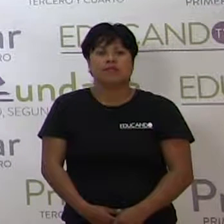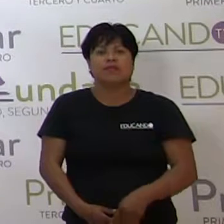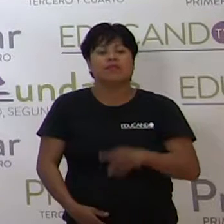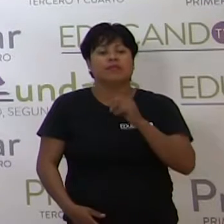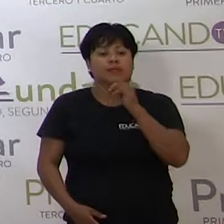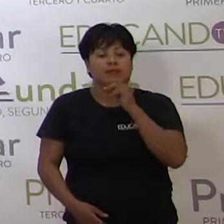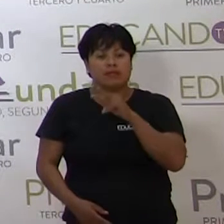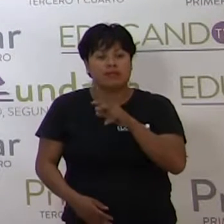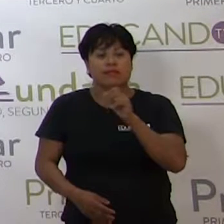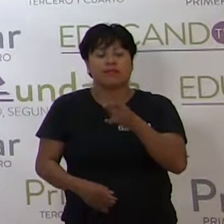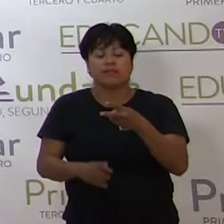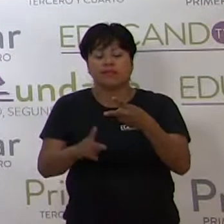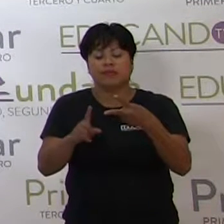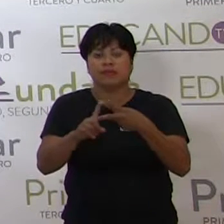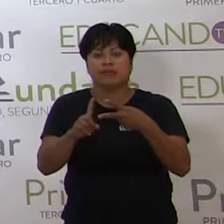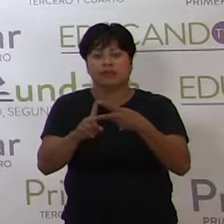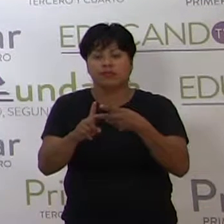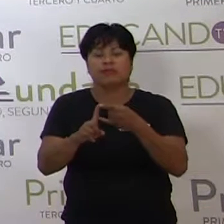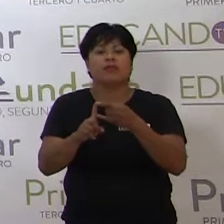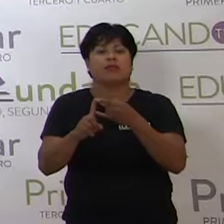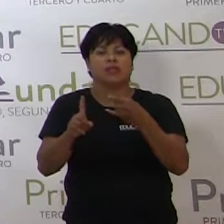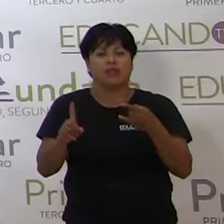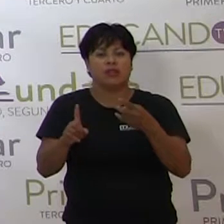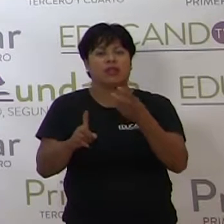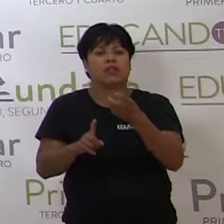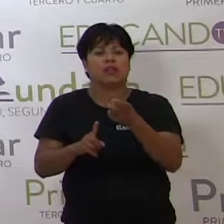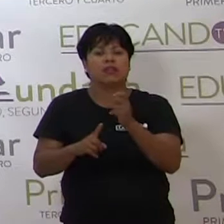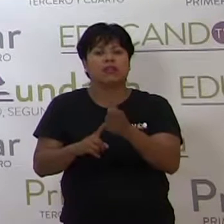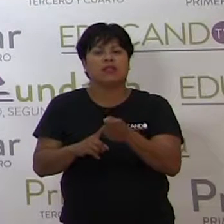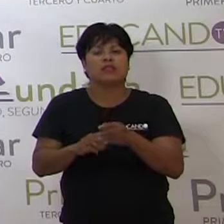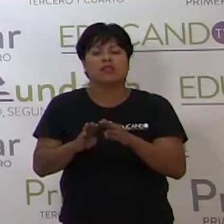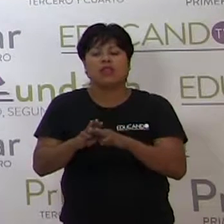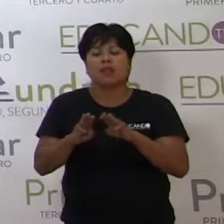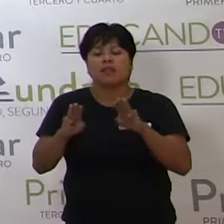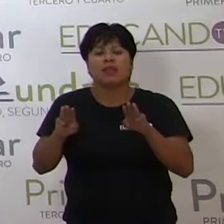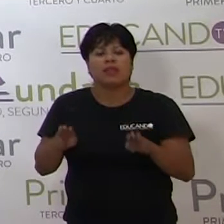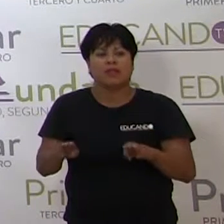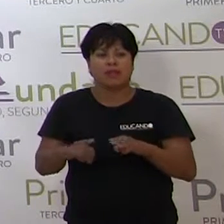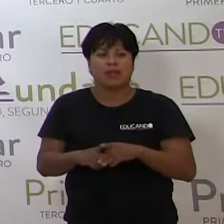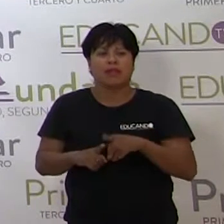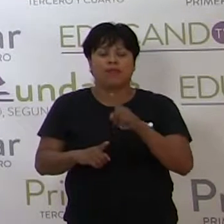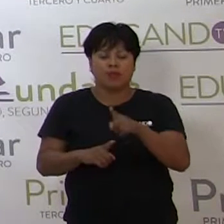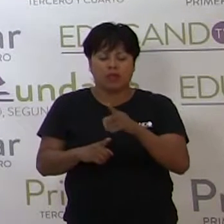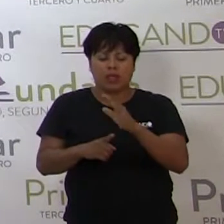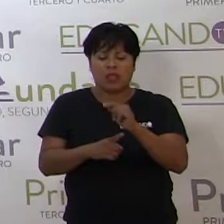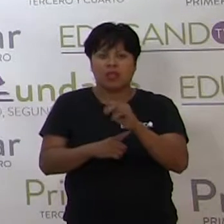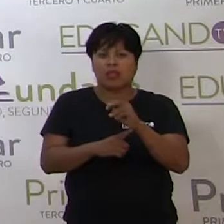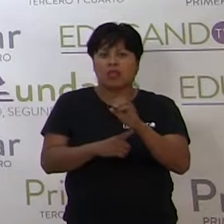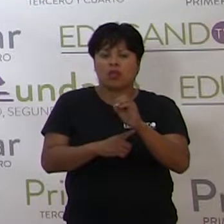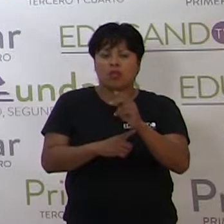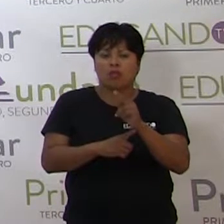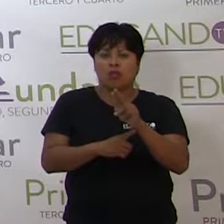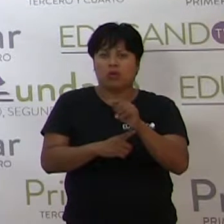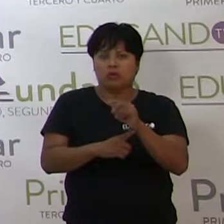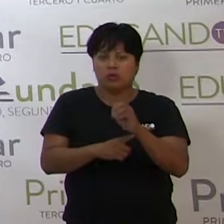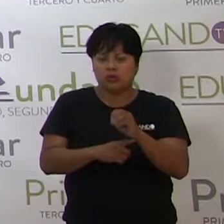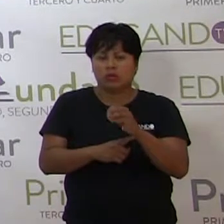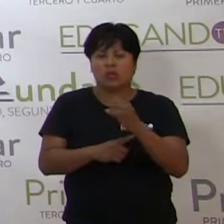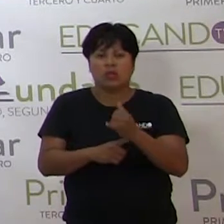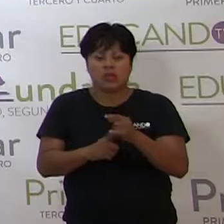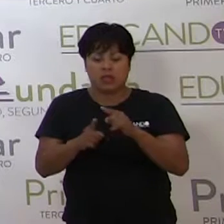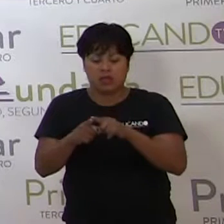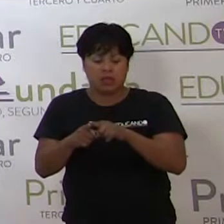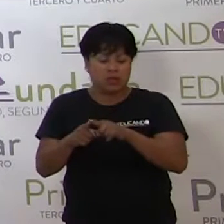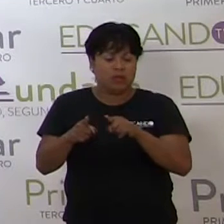también está en un triángulo rectángulo y es la longitud entre un cateto opuesto entre